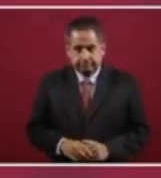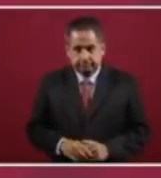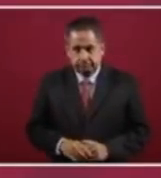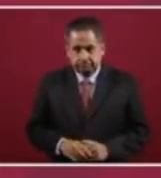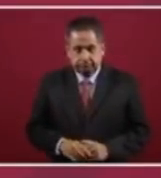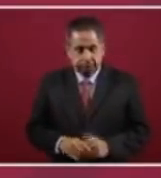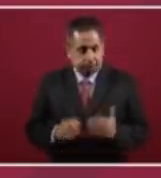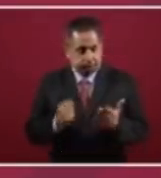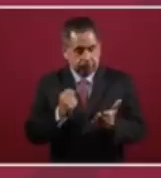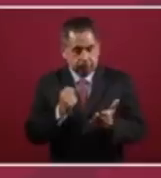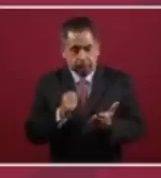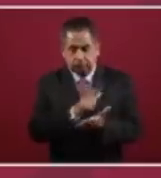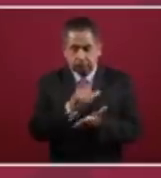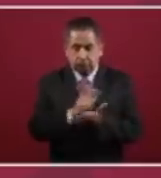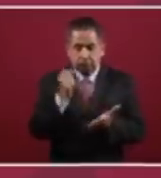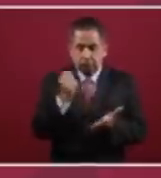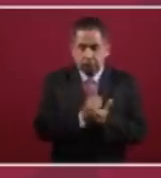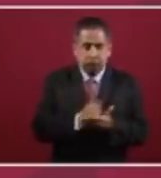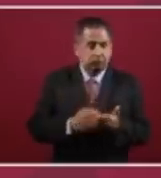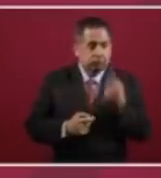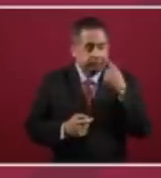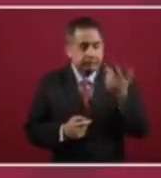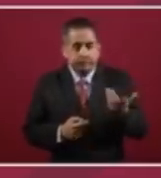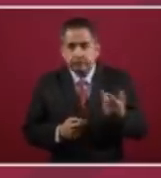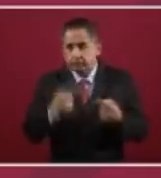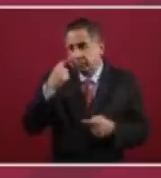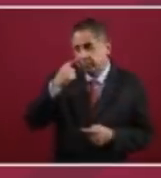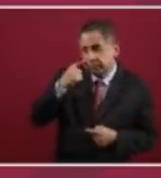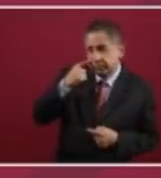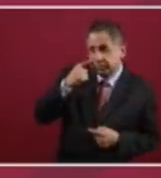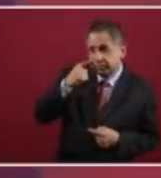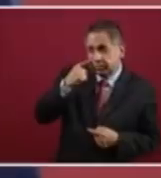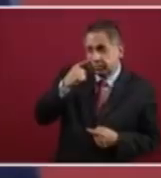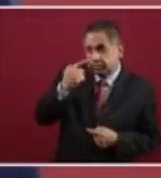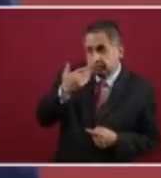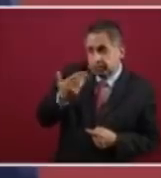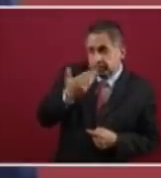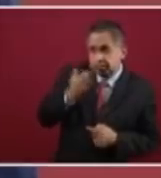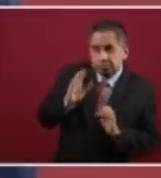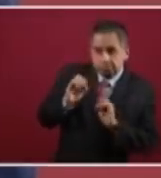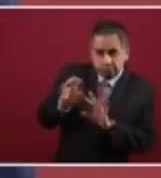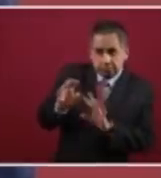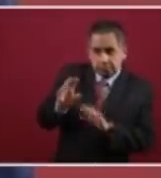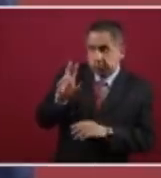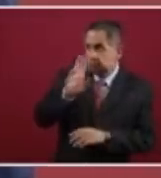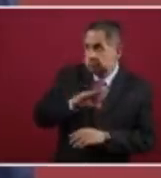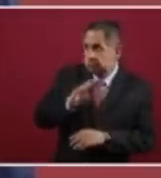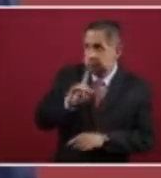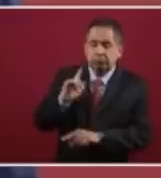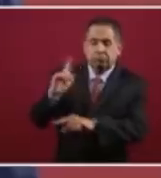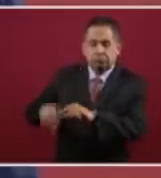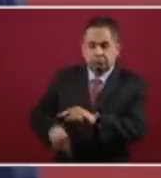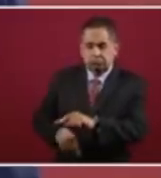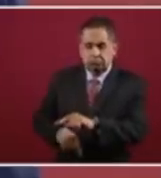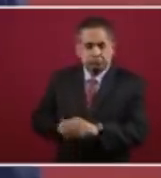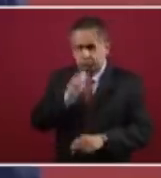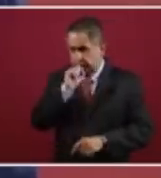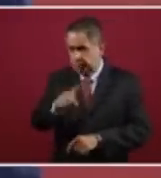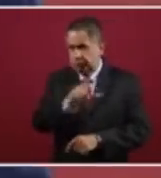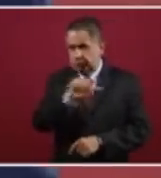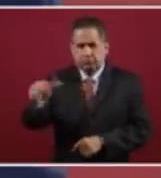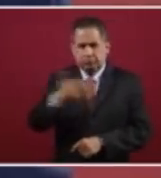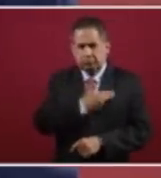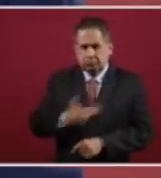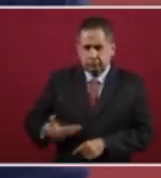aprueba con la revocación del mandato. Y esto aplica para el presidente,